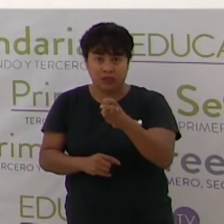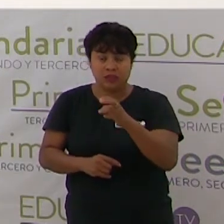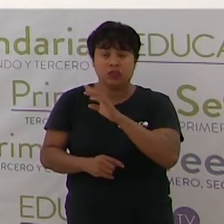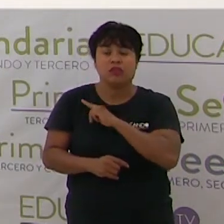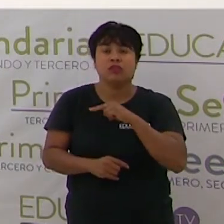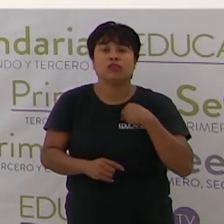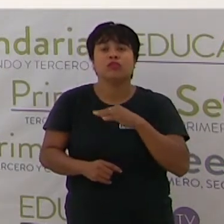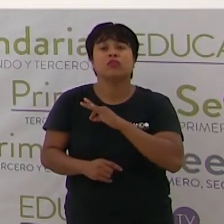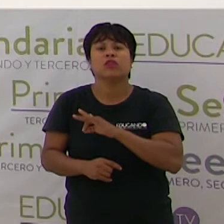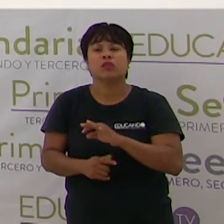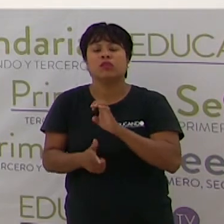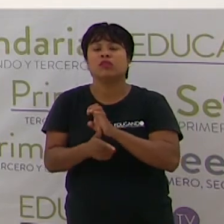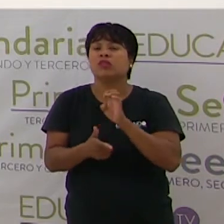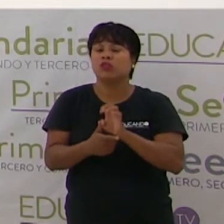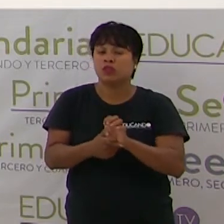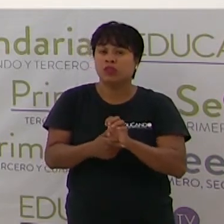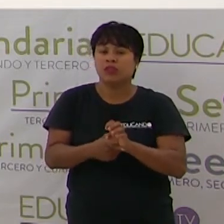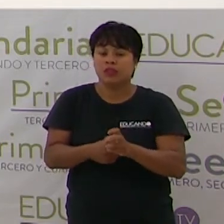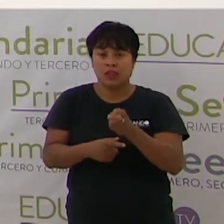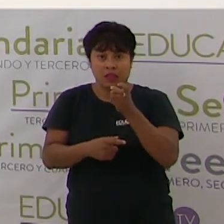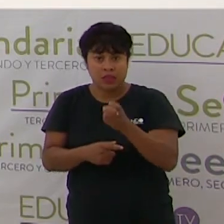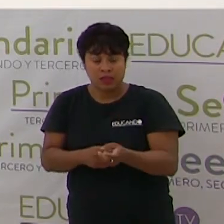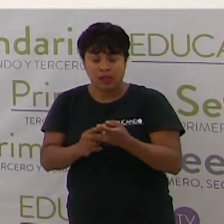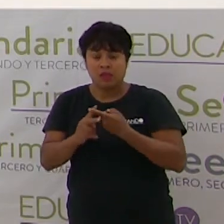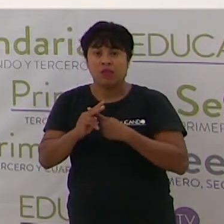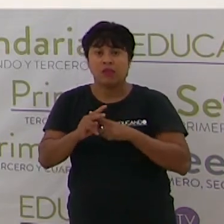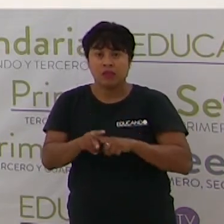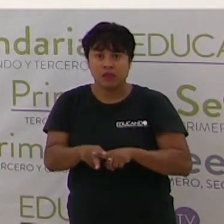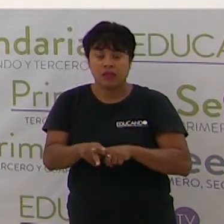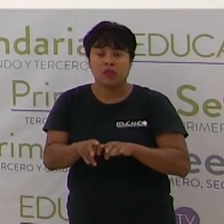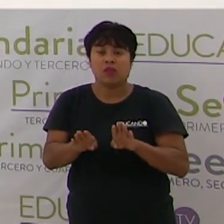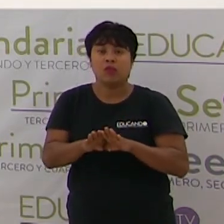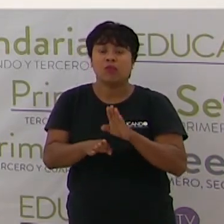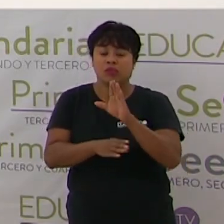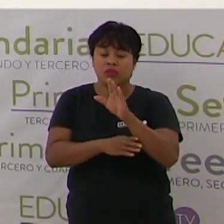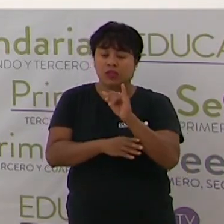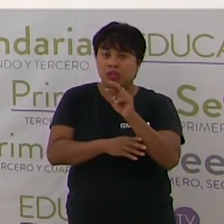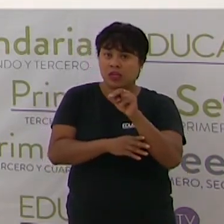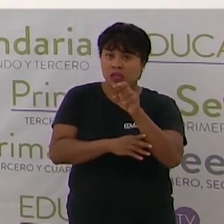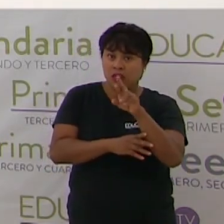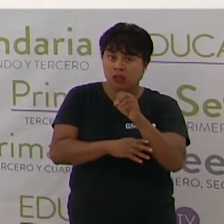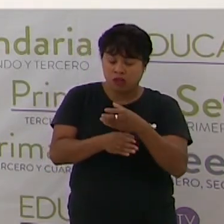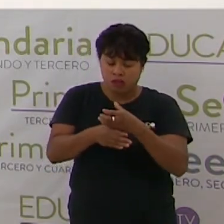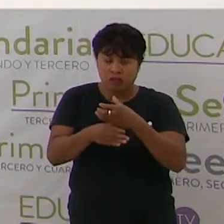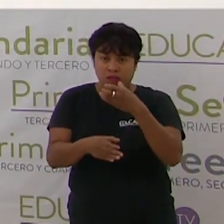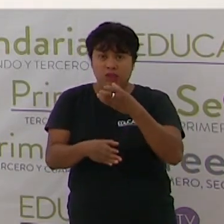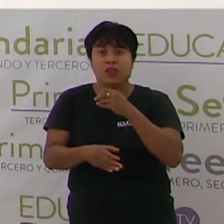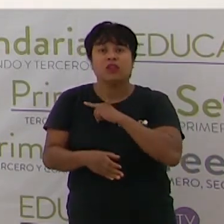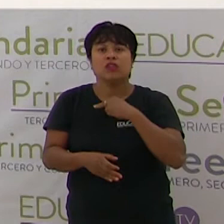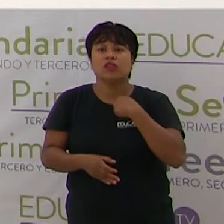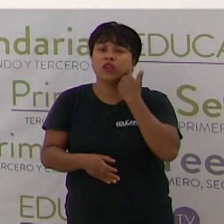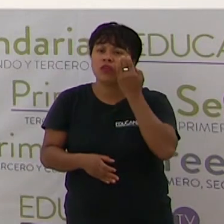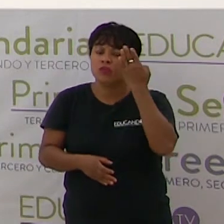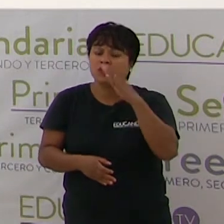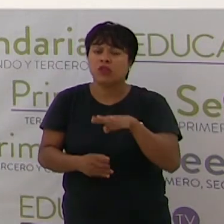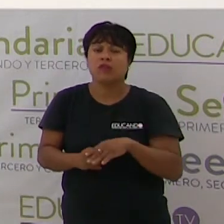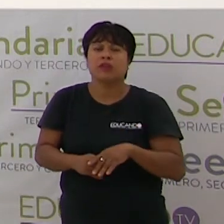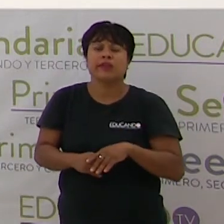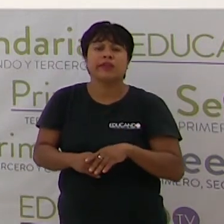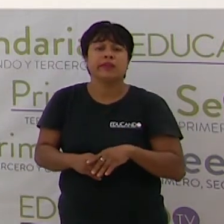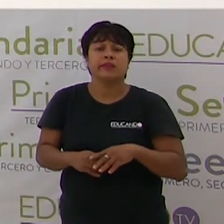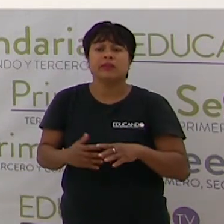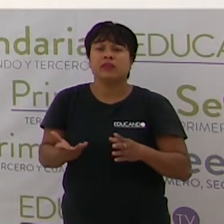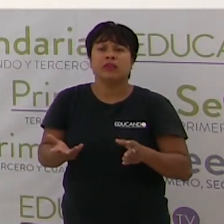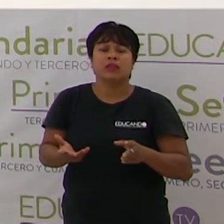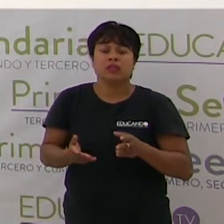podemos entonces a partir del volumen de un cilindro, si queremos saber el volumen de